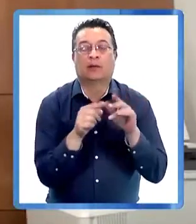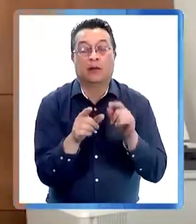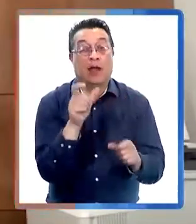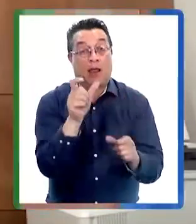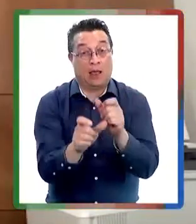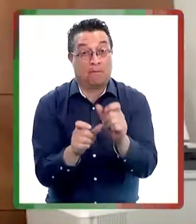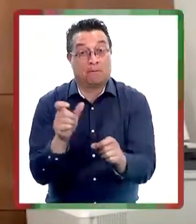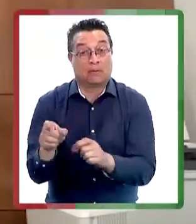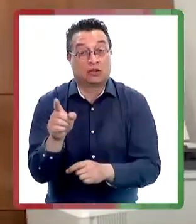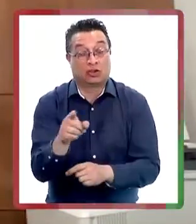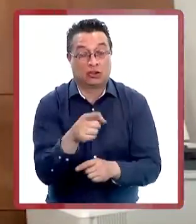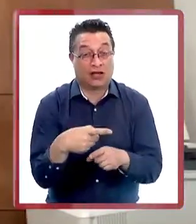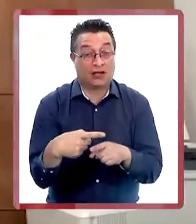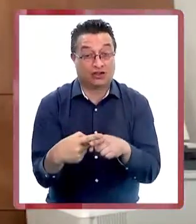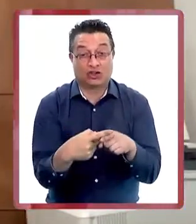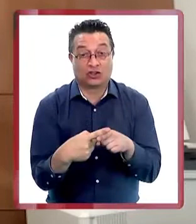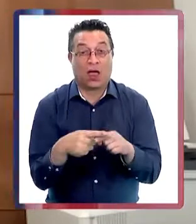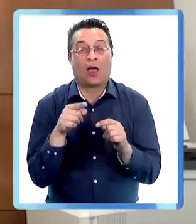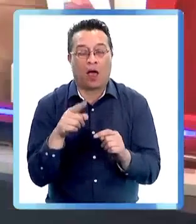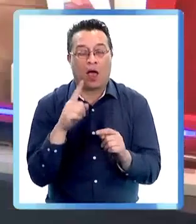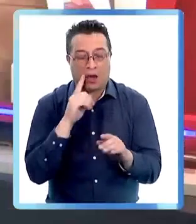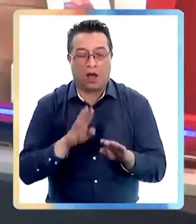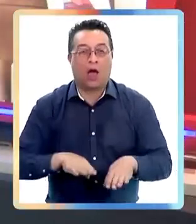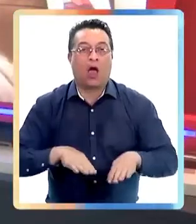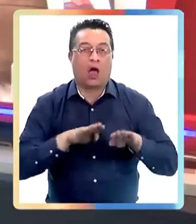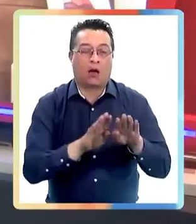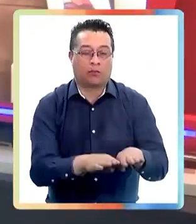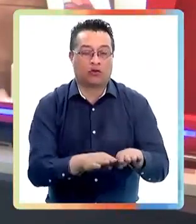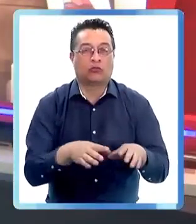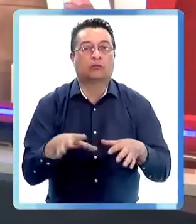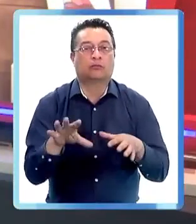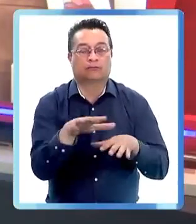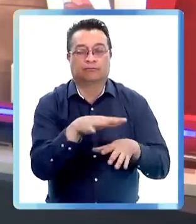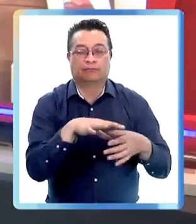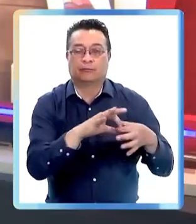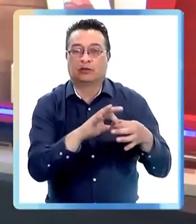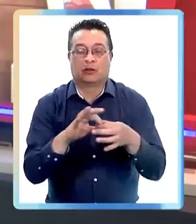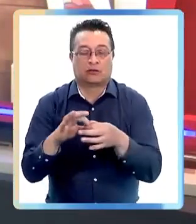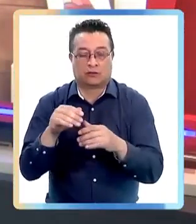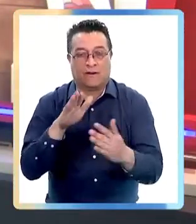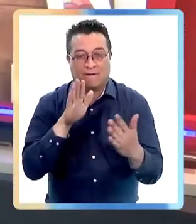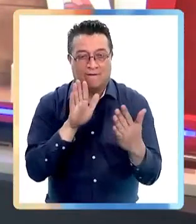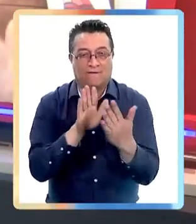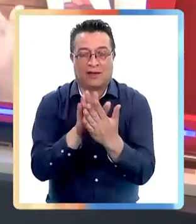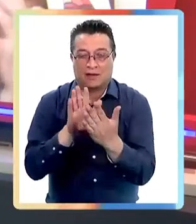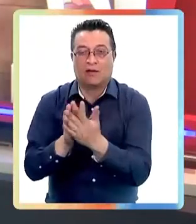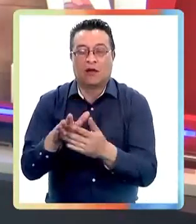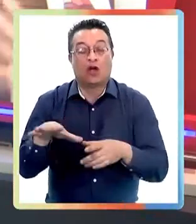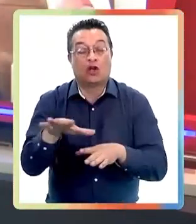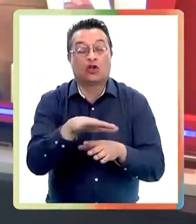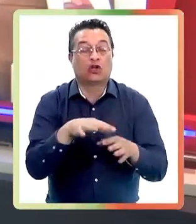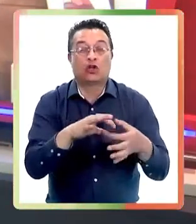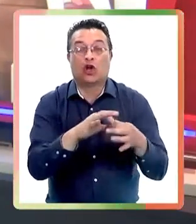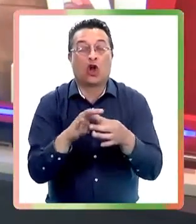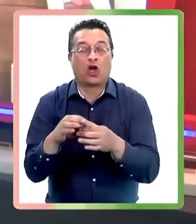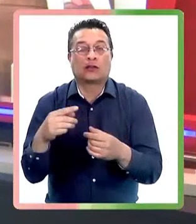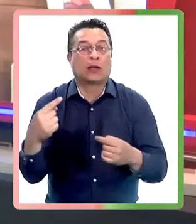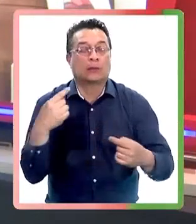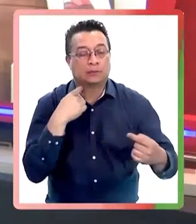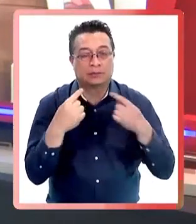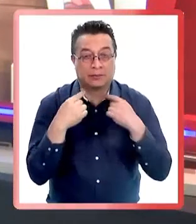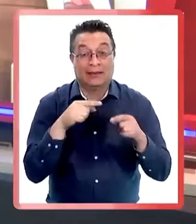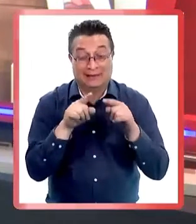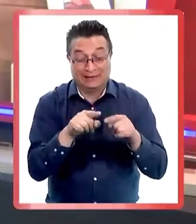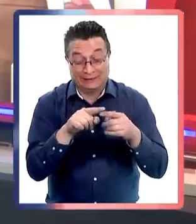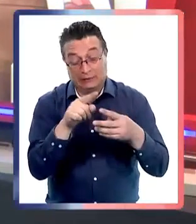las personas de una sociedad se ven apoyadas frente a contingencias que enfrentan, frente a cosas que les ocurren. Y dentro